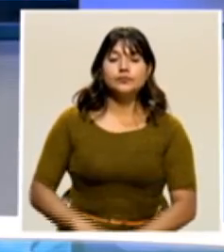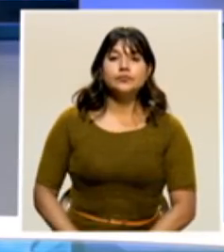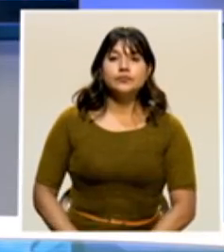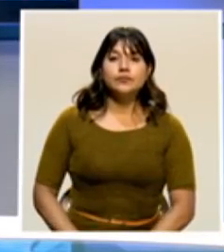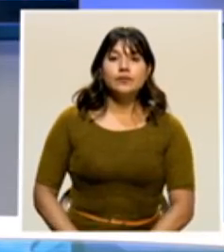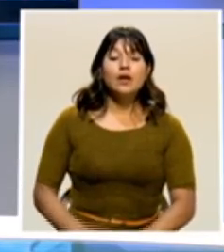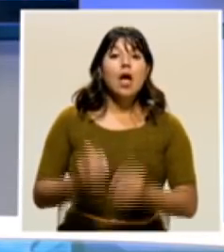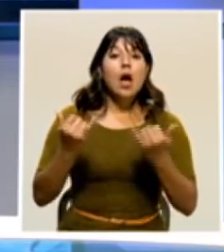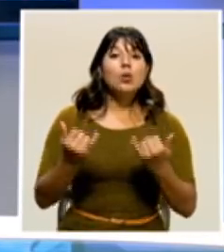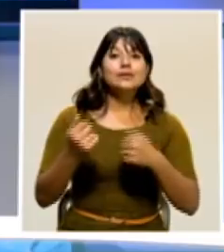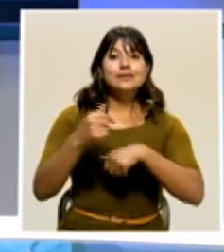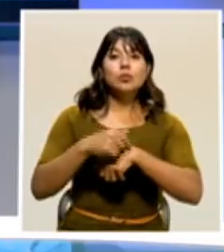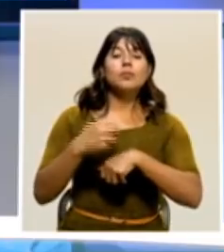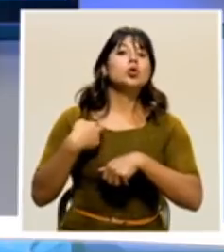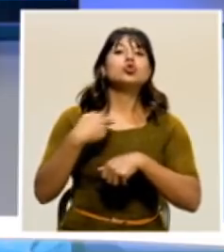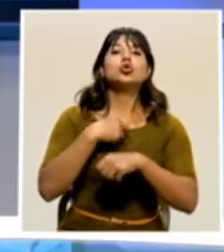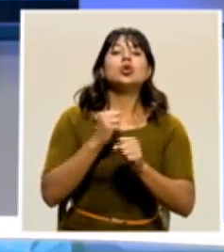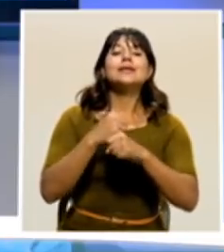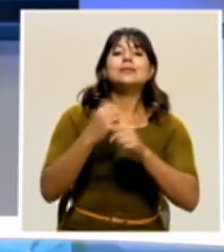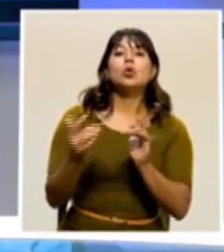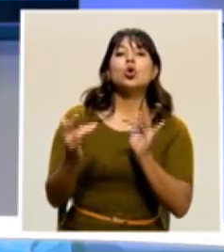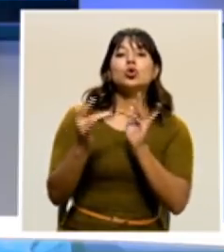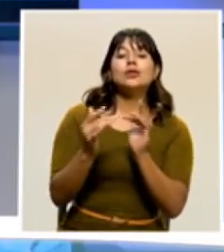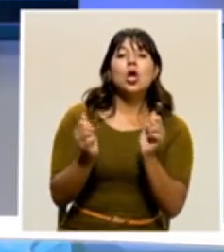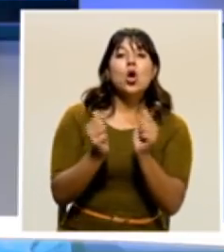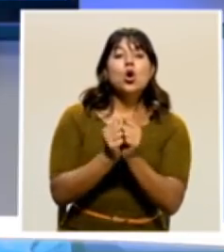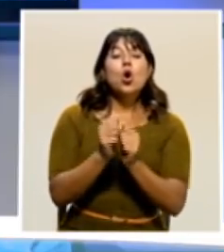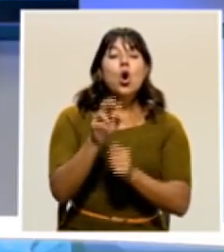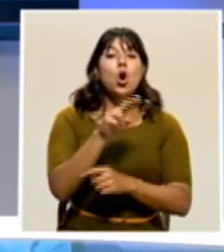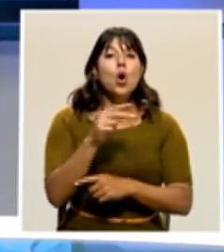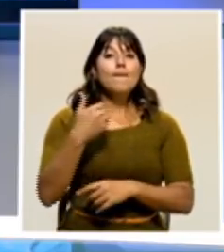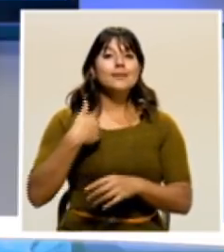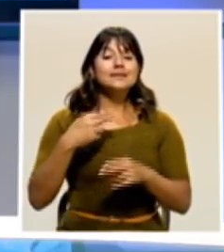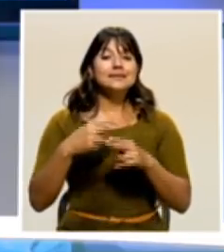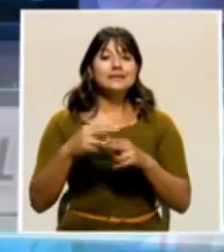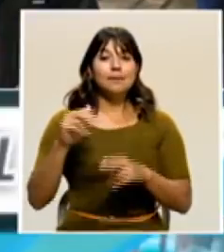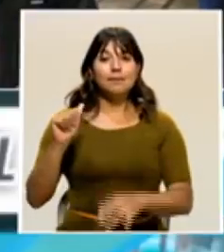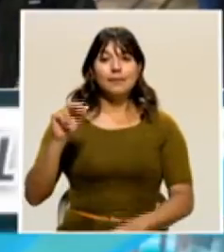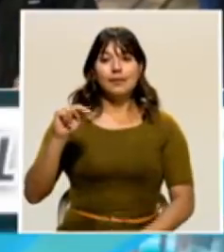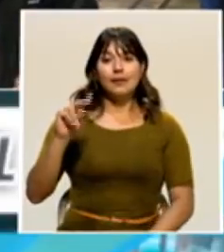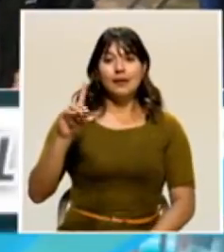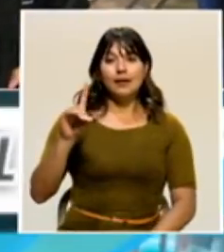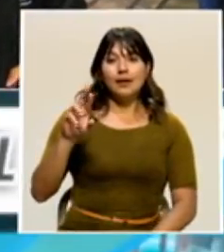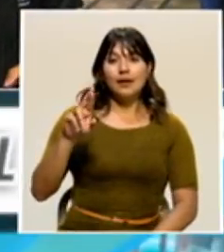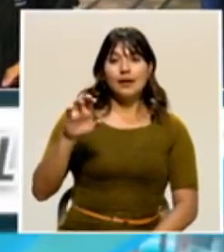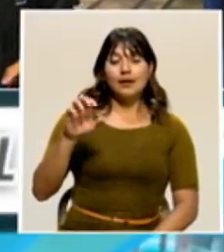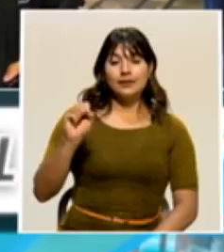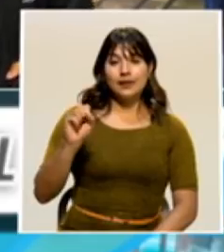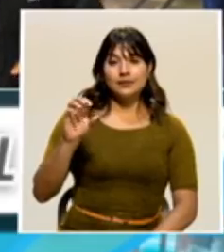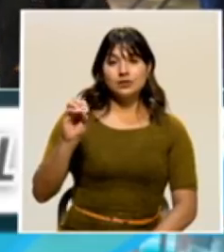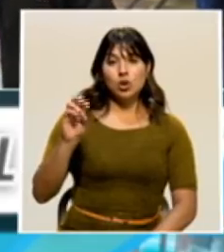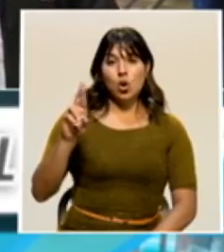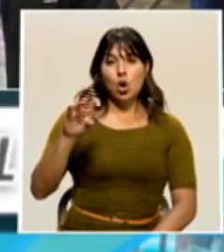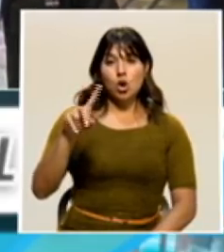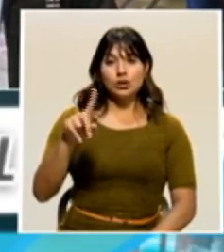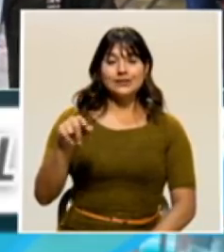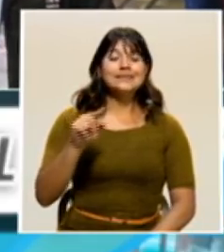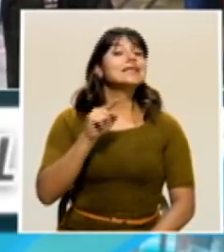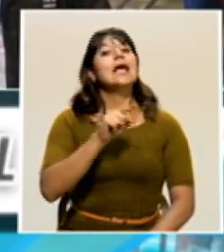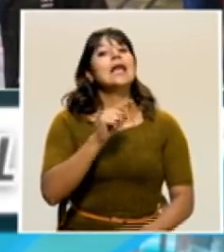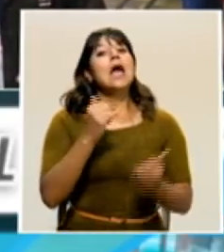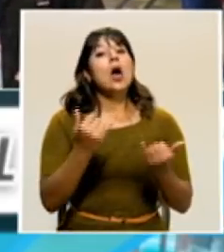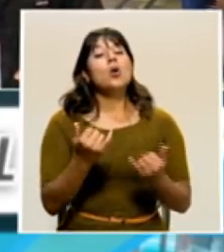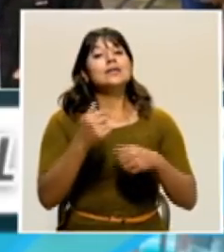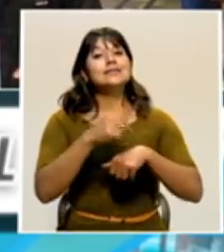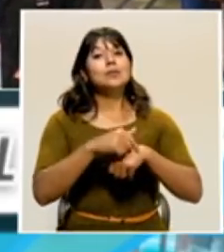En este momento vamos a hacer un pase en vivo con nuestro compañero Andrés Ortiz, quien está en este